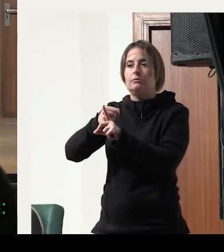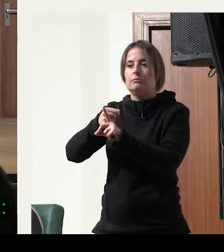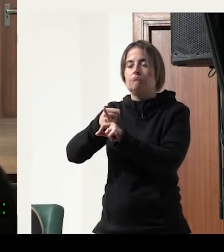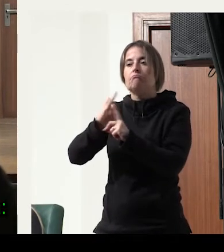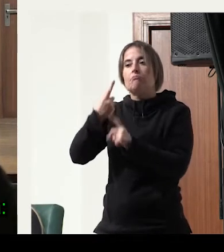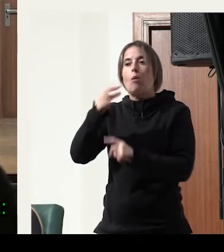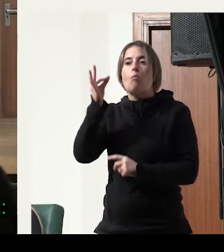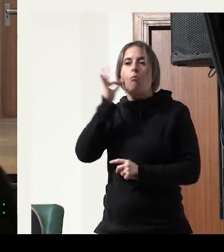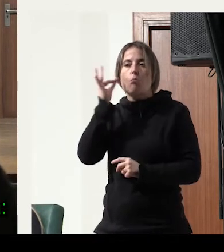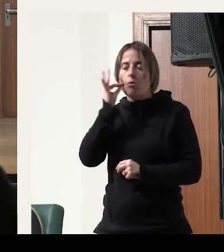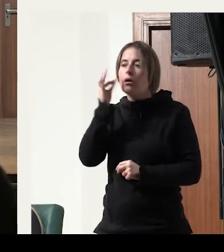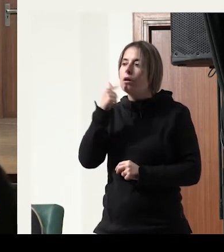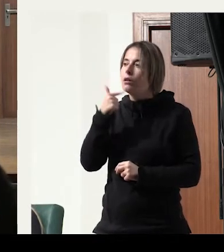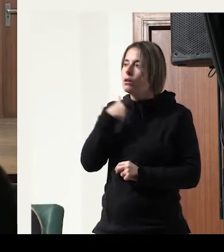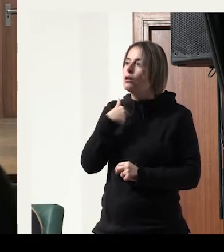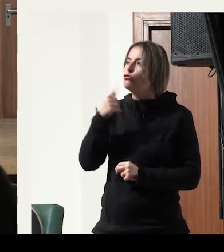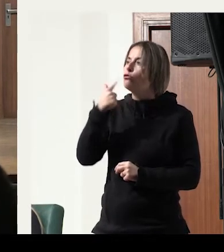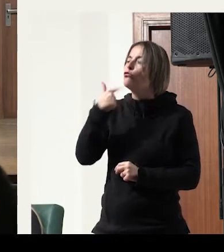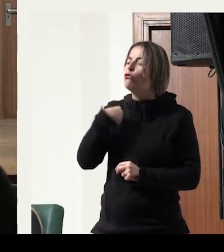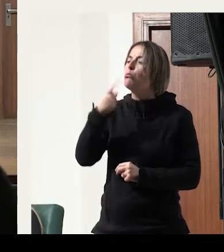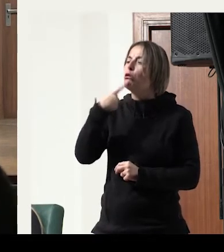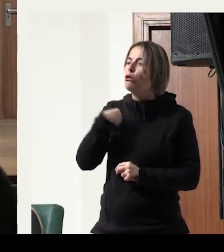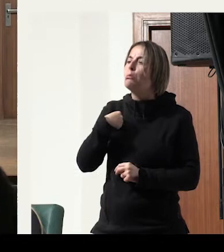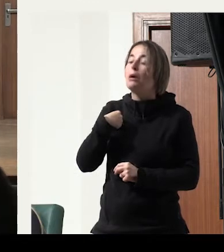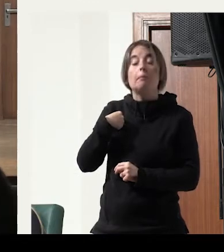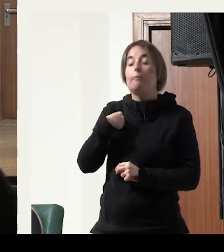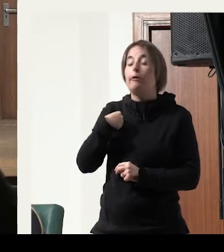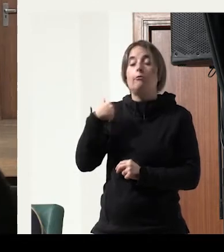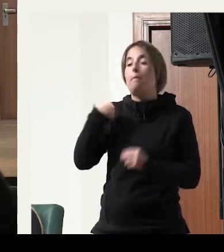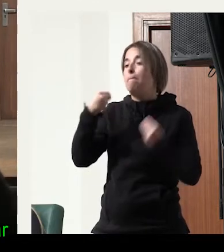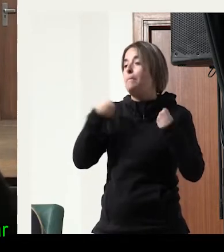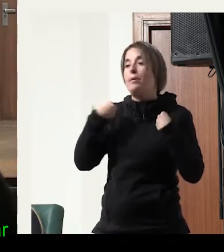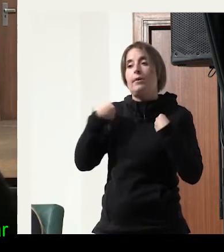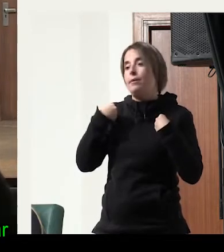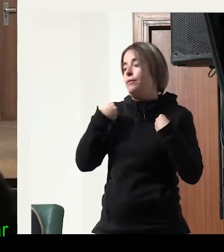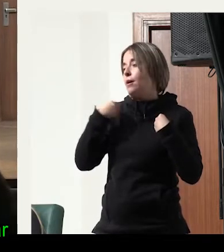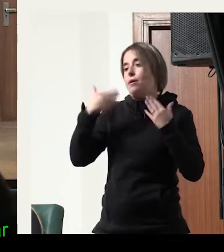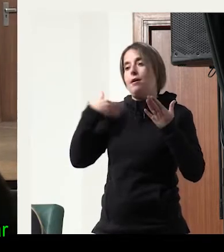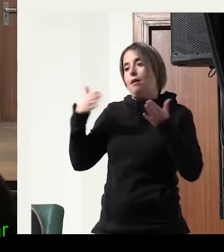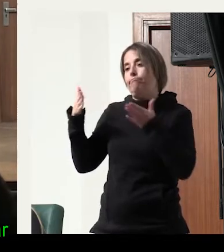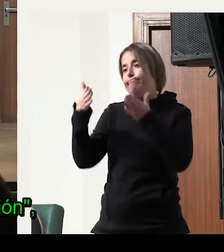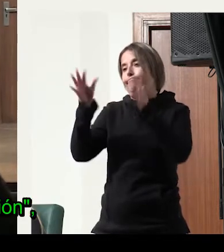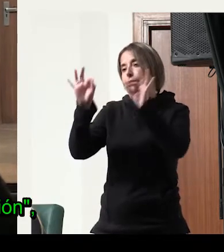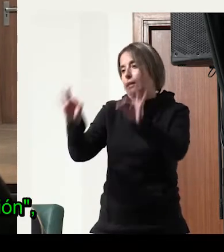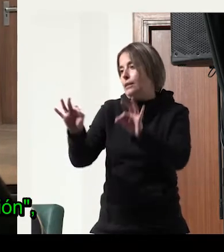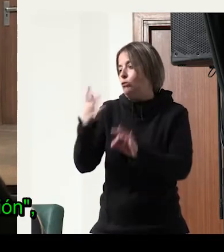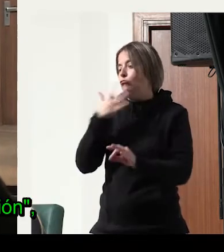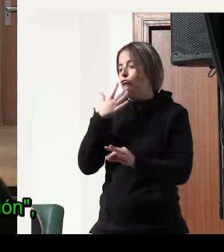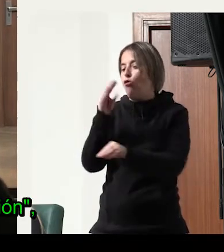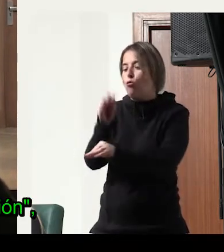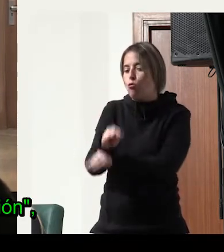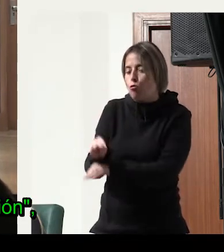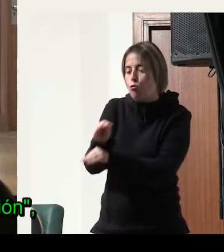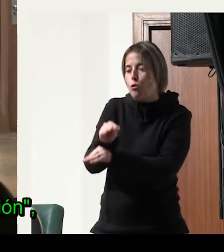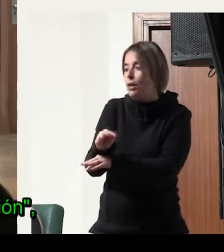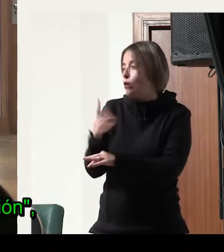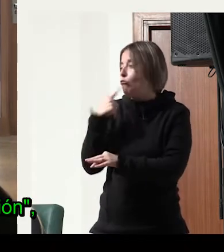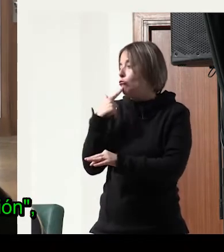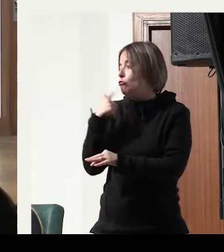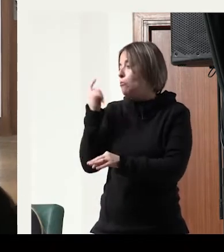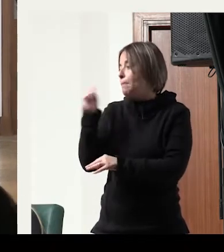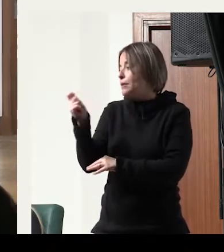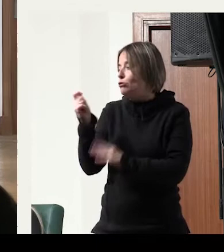diga, sí, sí, tú muy reivindicativo, pero yo mi vida está marcada de esta manera, ¿no? O bien porque tengo que cuidar, o bien porque no tengo una pensión o lo que